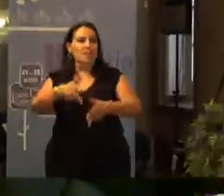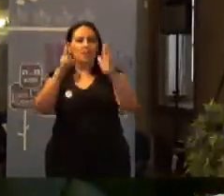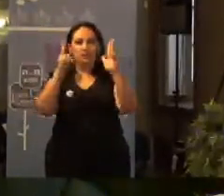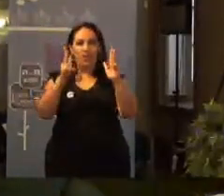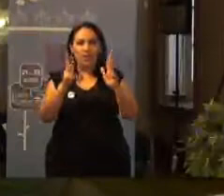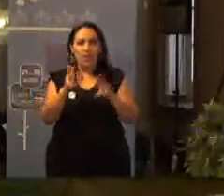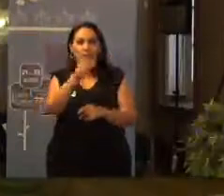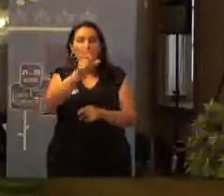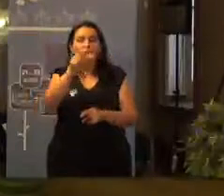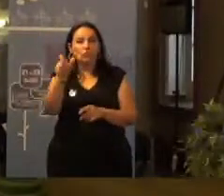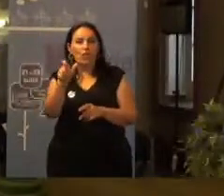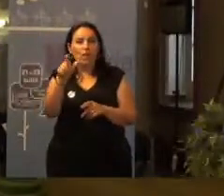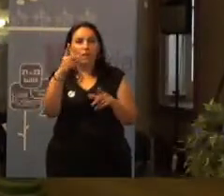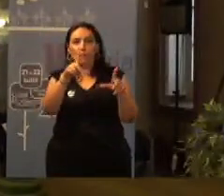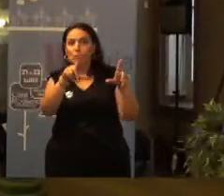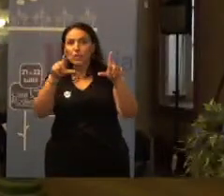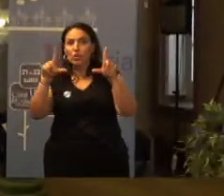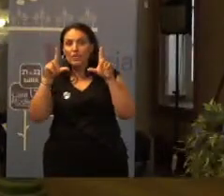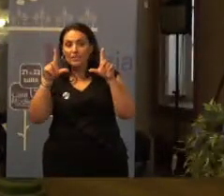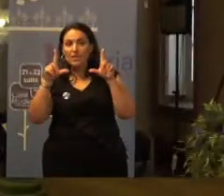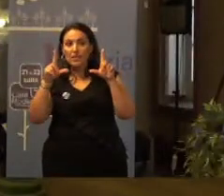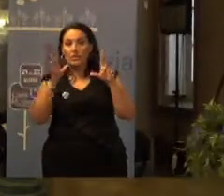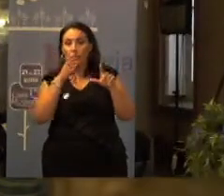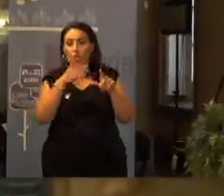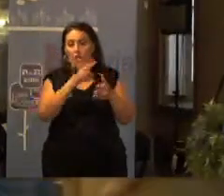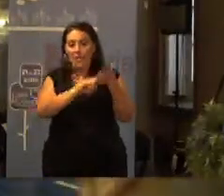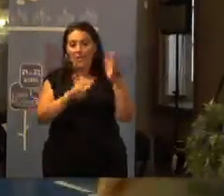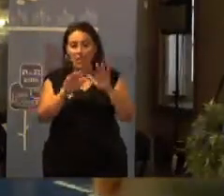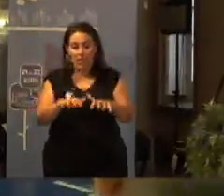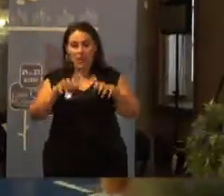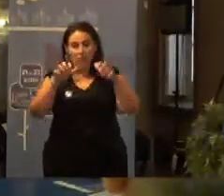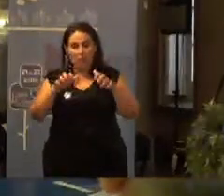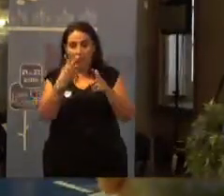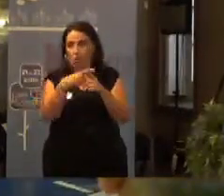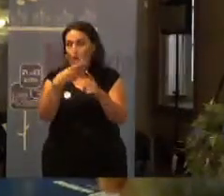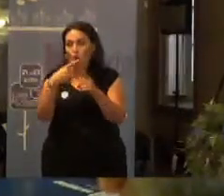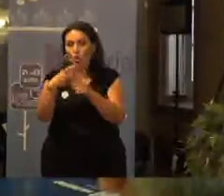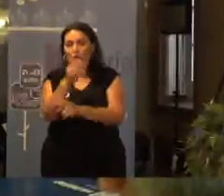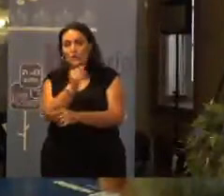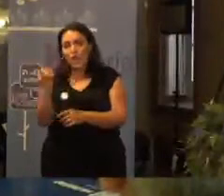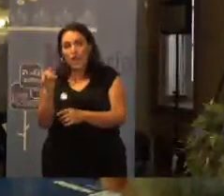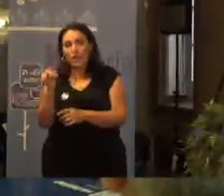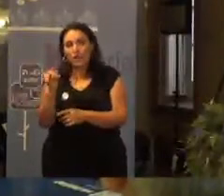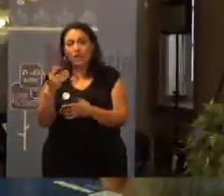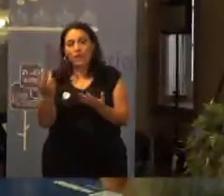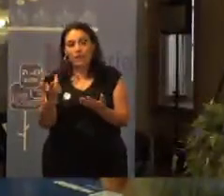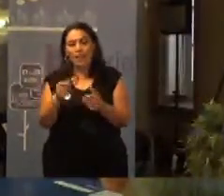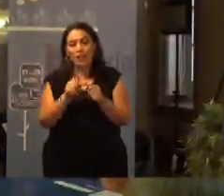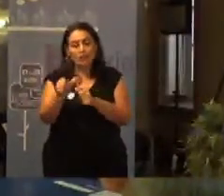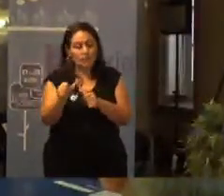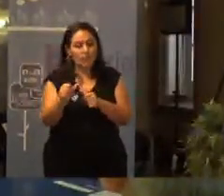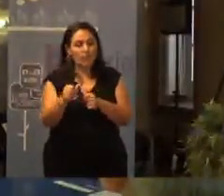os protagonistas na institución política que se chama Parlamento de Galiza, con todo o que pasou. Bueno, pois entonces precisamente, ou que